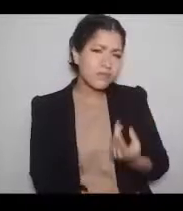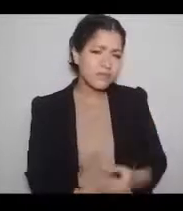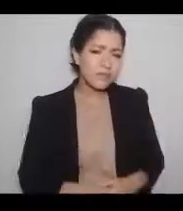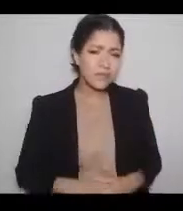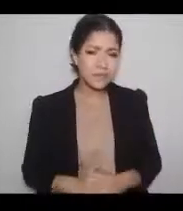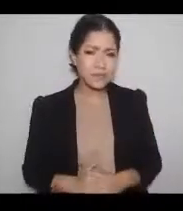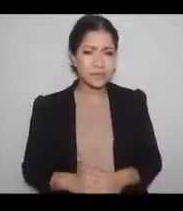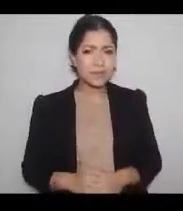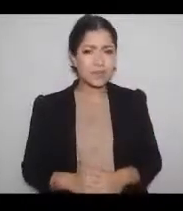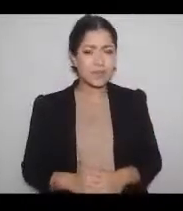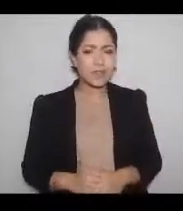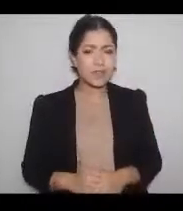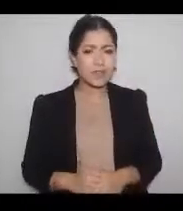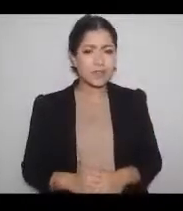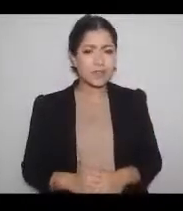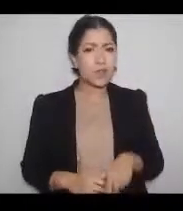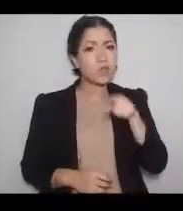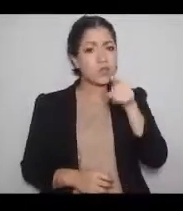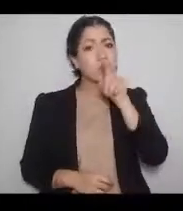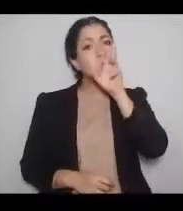Eres mejor que yo.